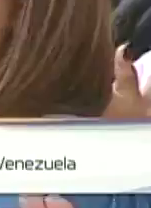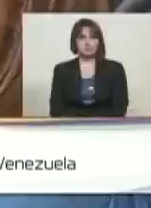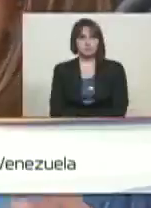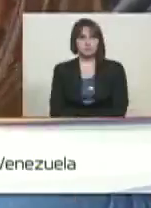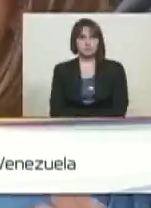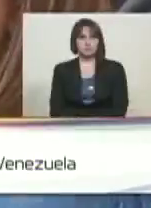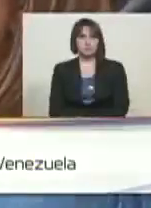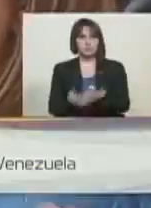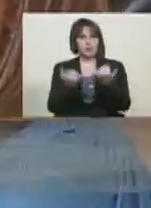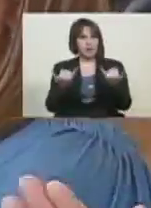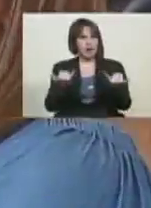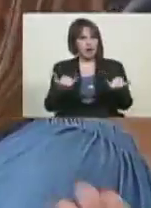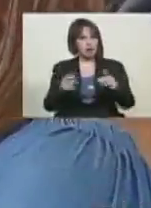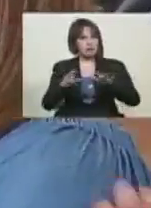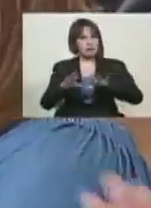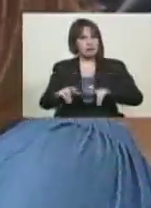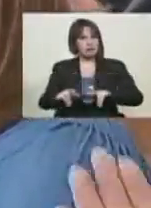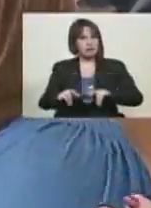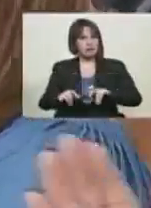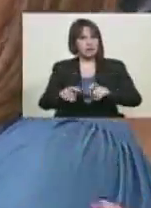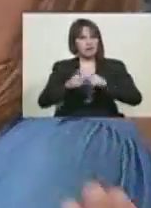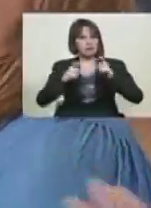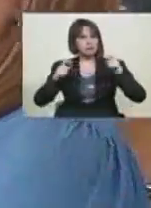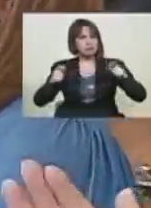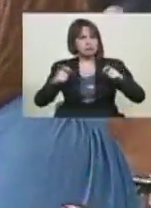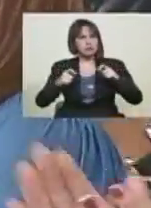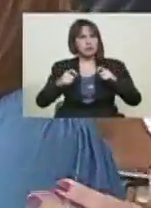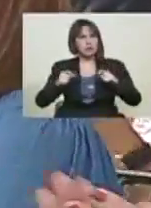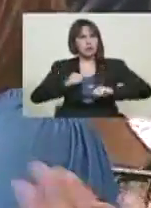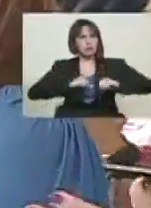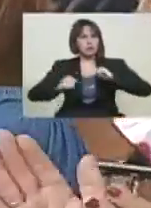secretaria ejecutiva del Movimiento Somos Venezuela,